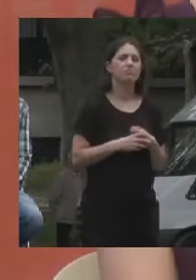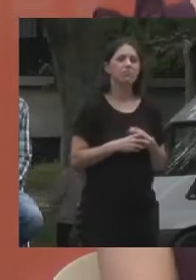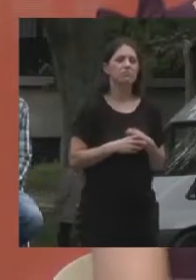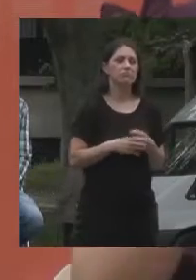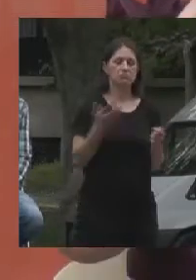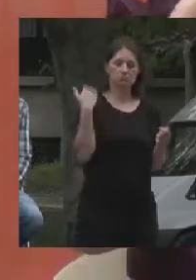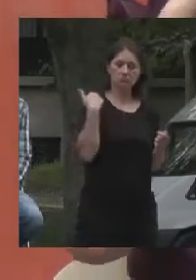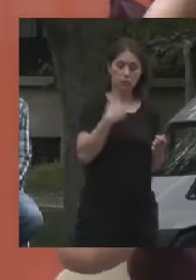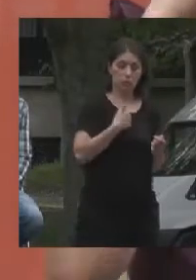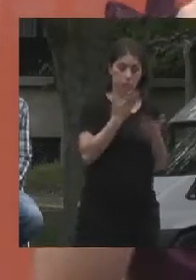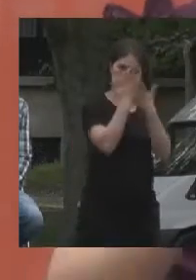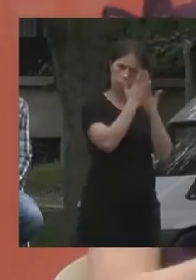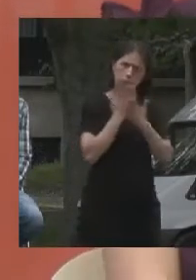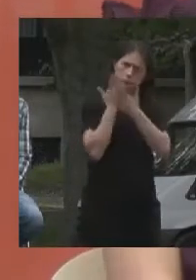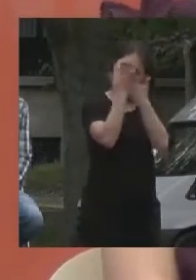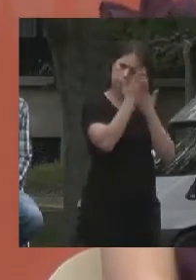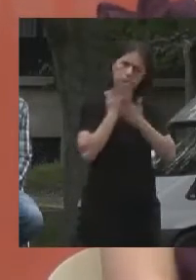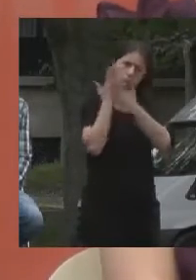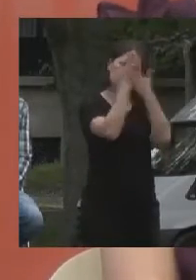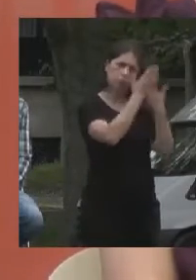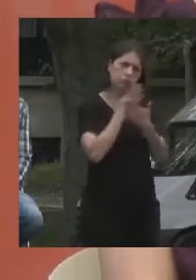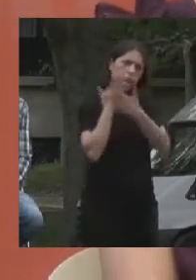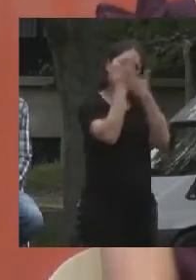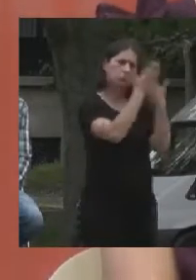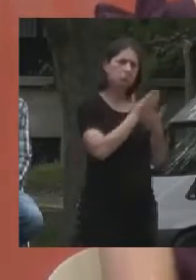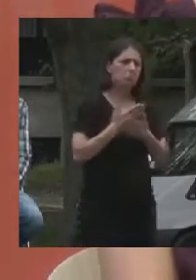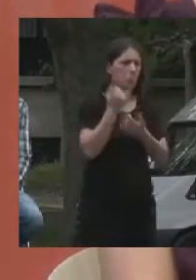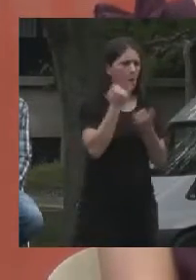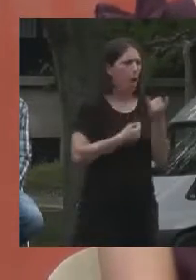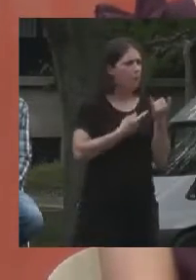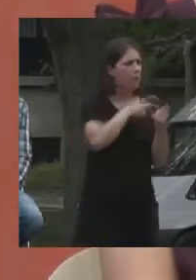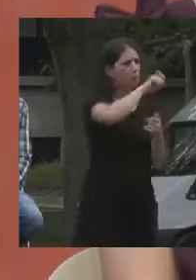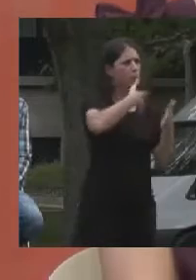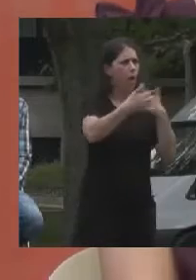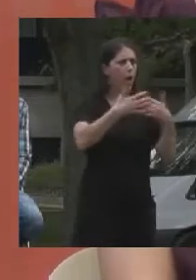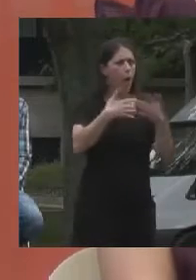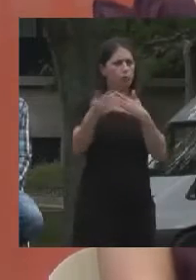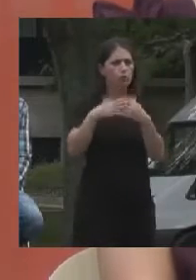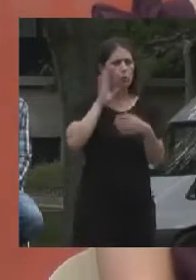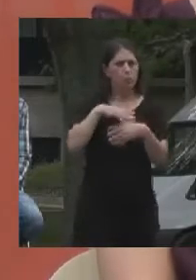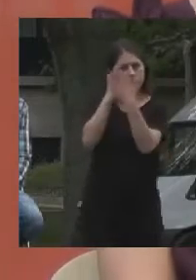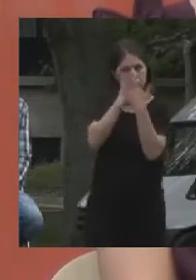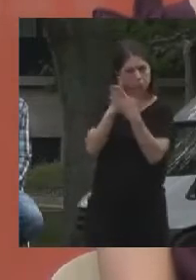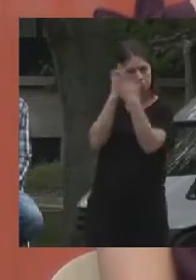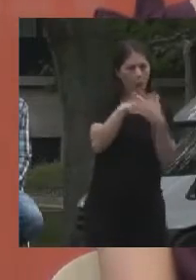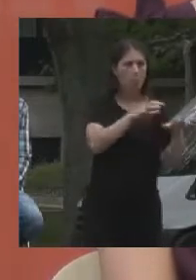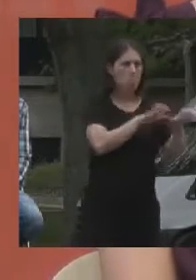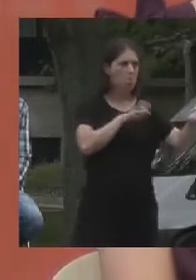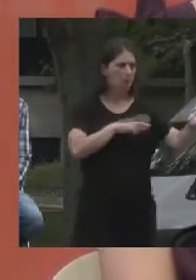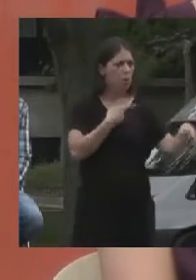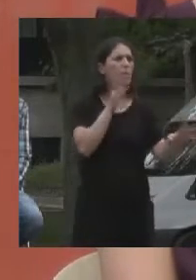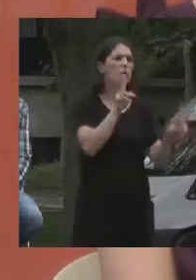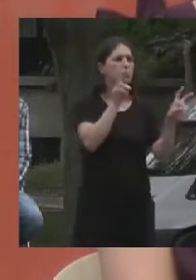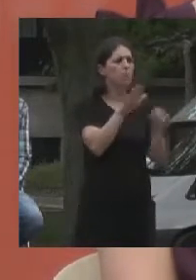eu tiña estudiado bastante sobre a corrupción, e a mairande parte dos autores que estudian a corrupción teóricamente, non, no plano